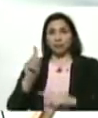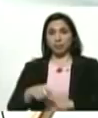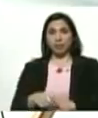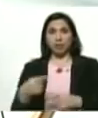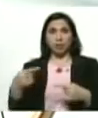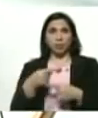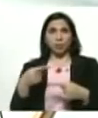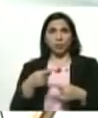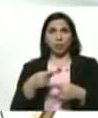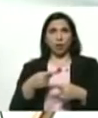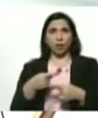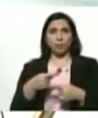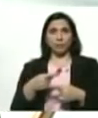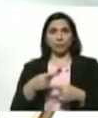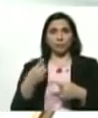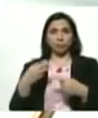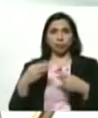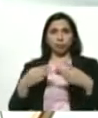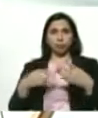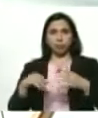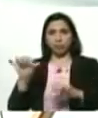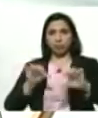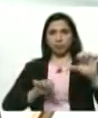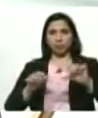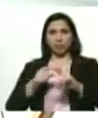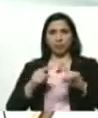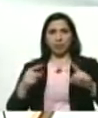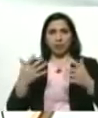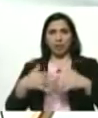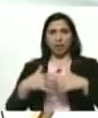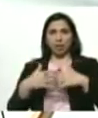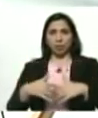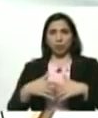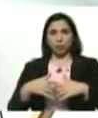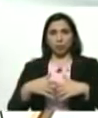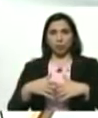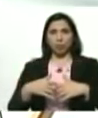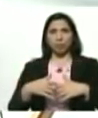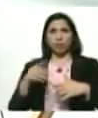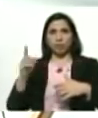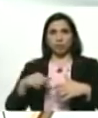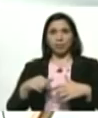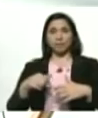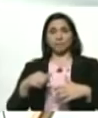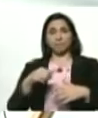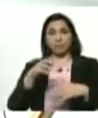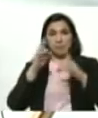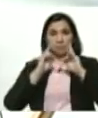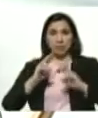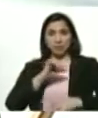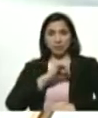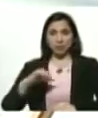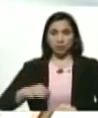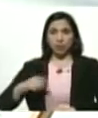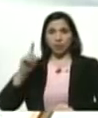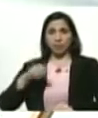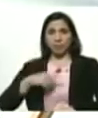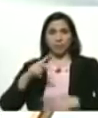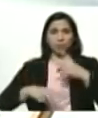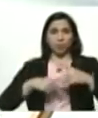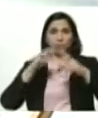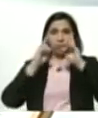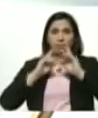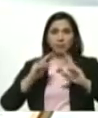industria de materia prima química para la agroindustria para el aseo personal para los productos de higiene del hogar